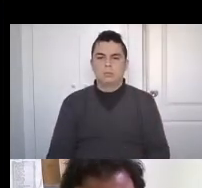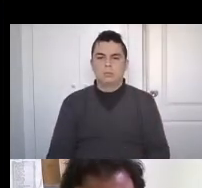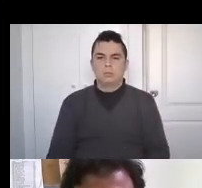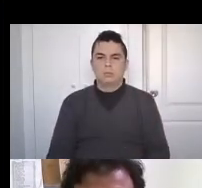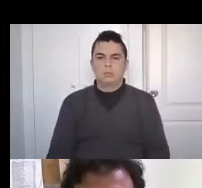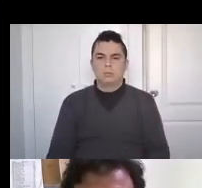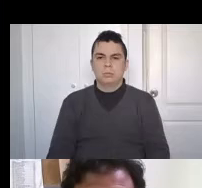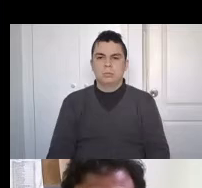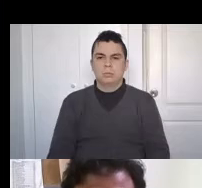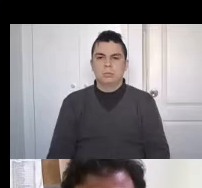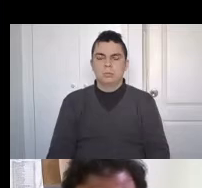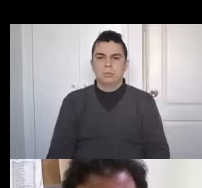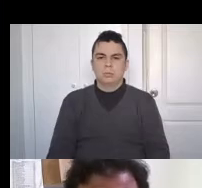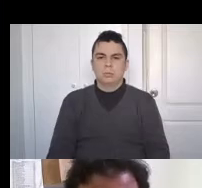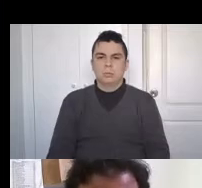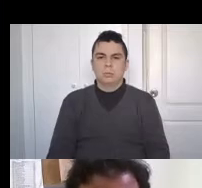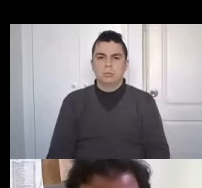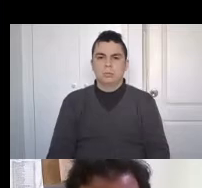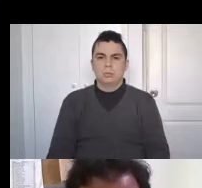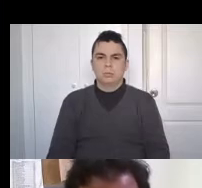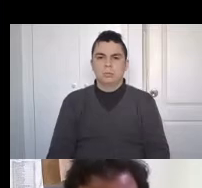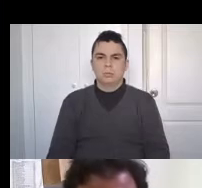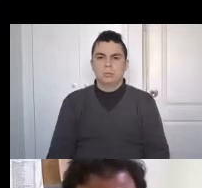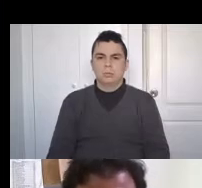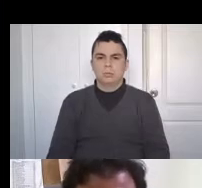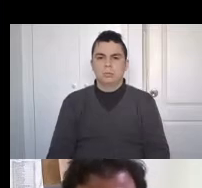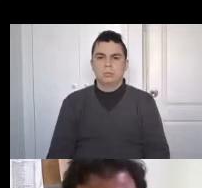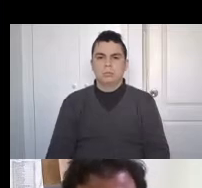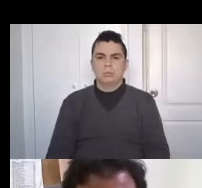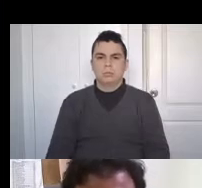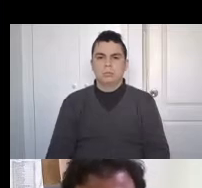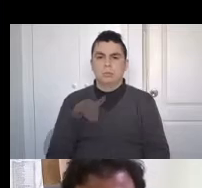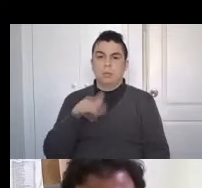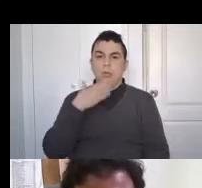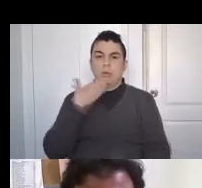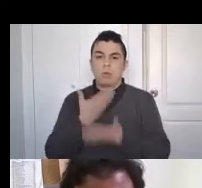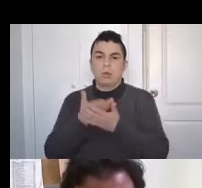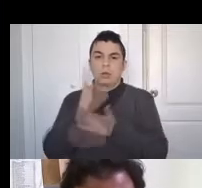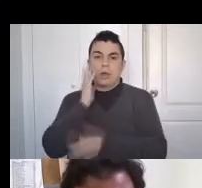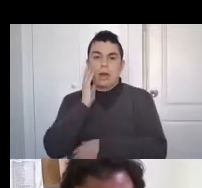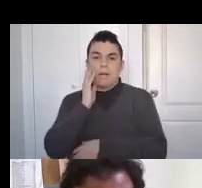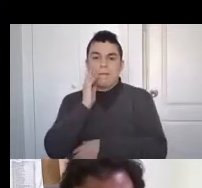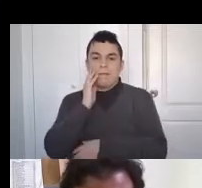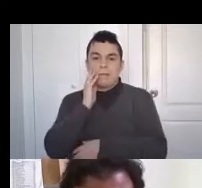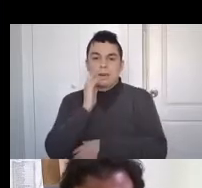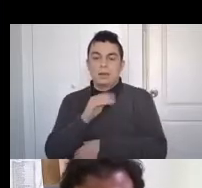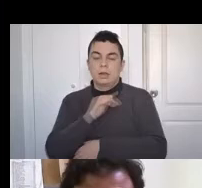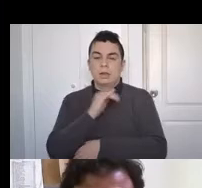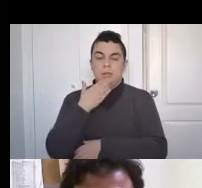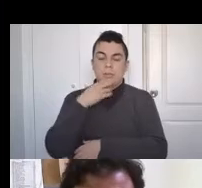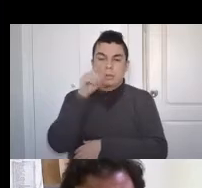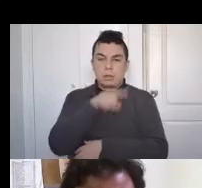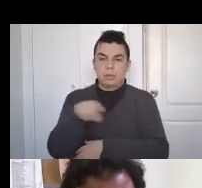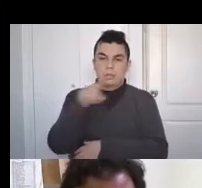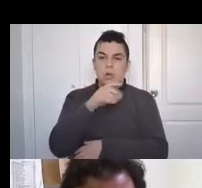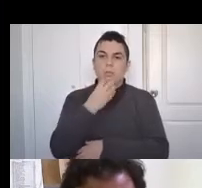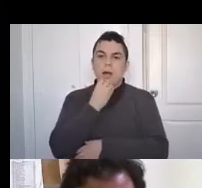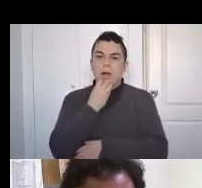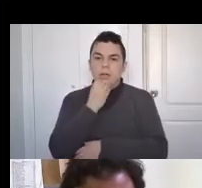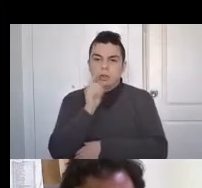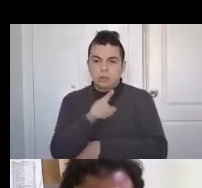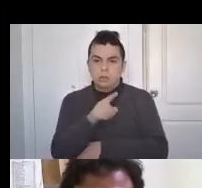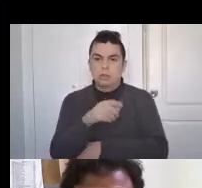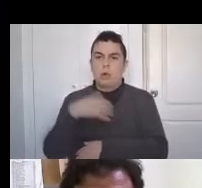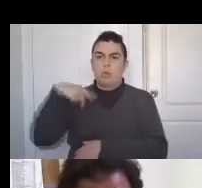Ahora sí. Y si seguimos, ¿cierto?, en abril, esto cambia, sigan a Chile, esto en mayo, esto en